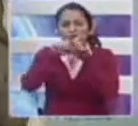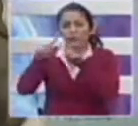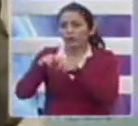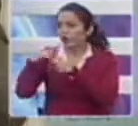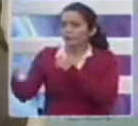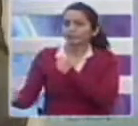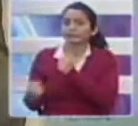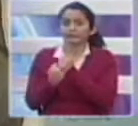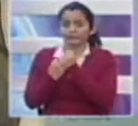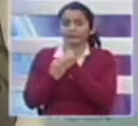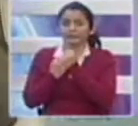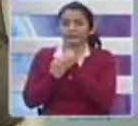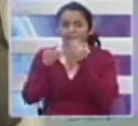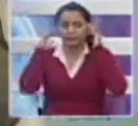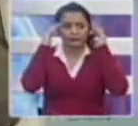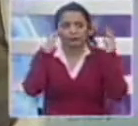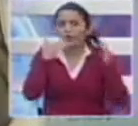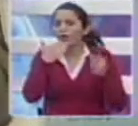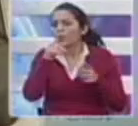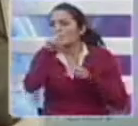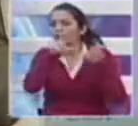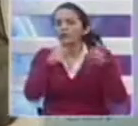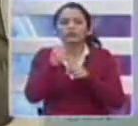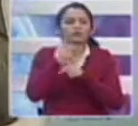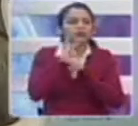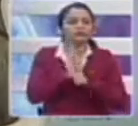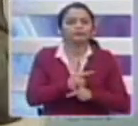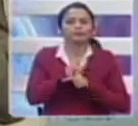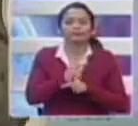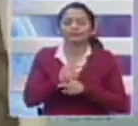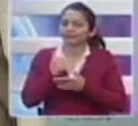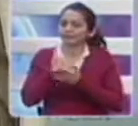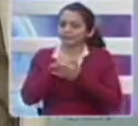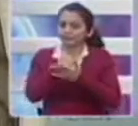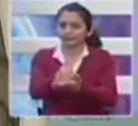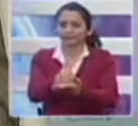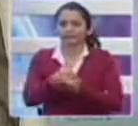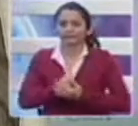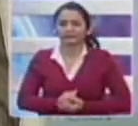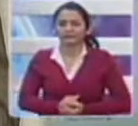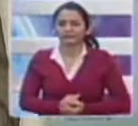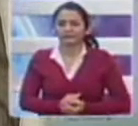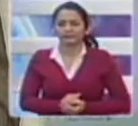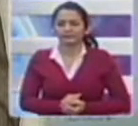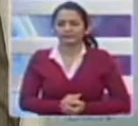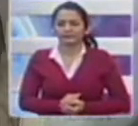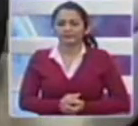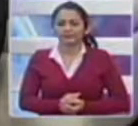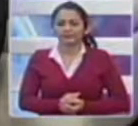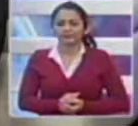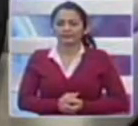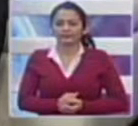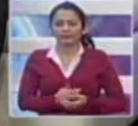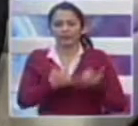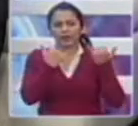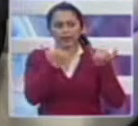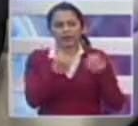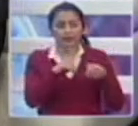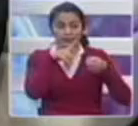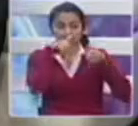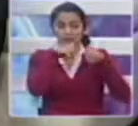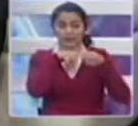para proteger y salvaguardar los intereses ciudadanos, ¿no? ¿Cómo va a recibir